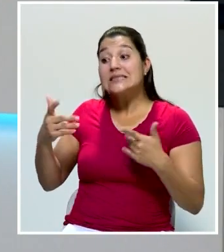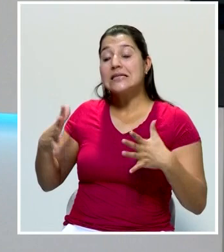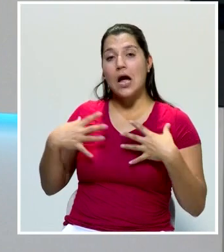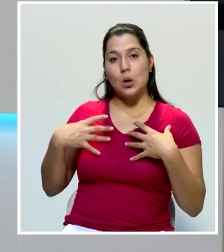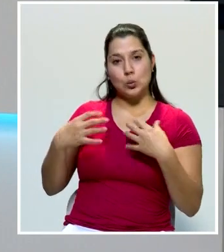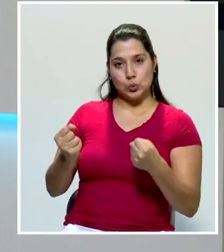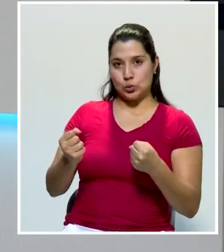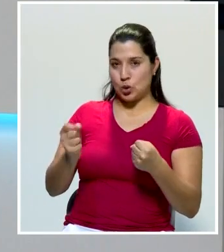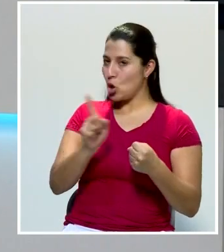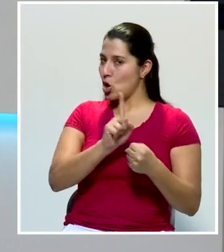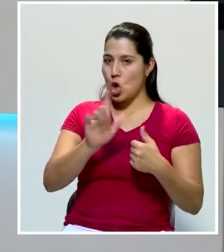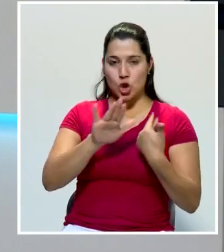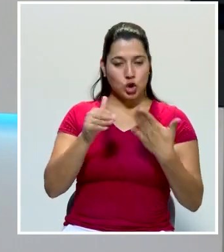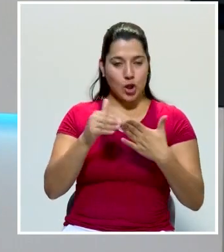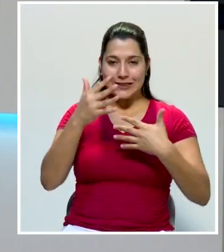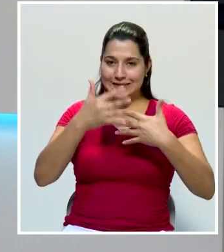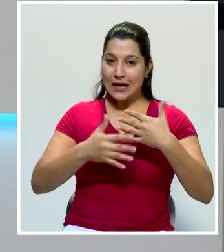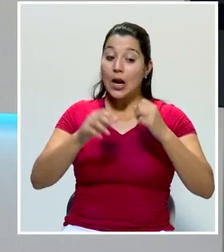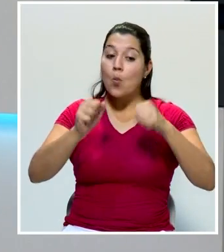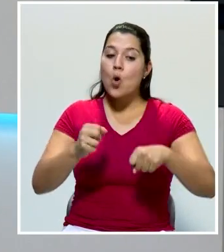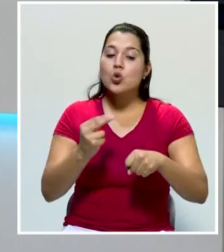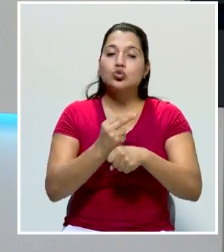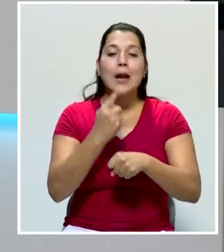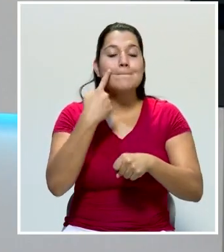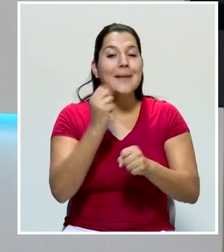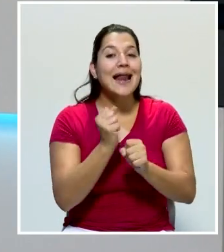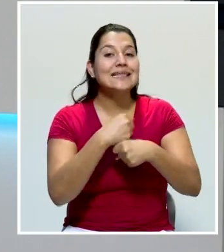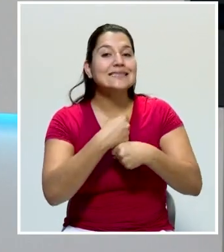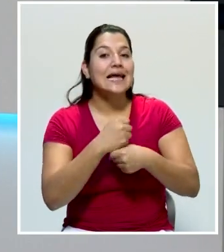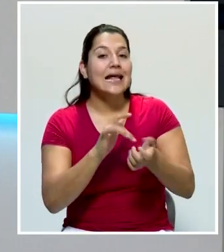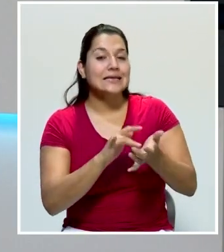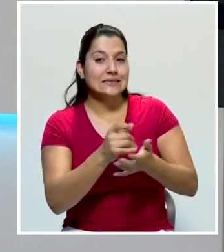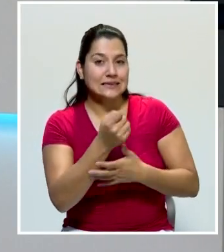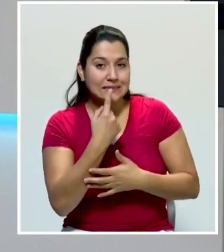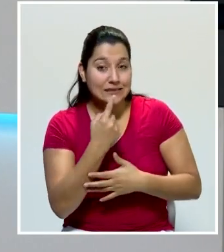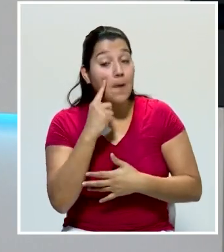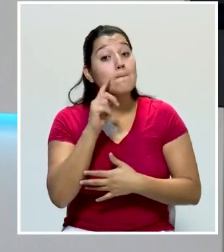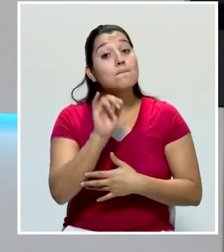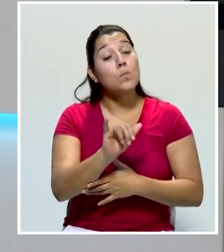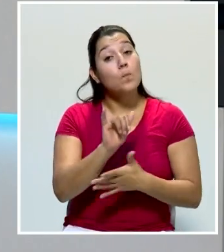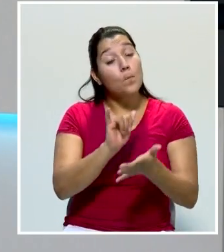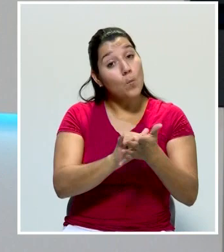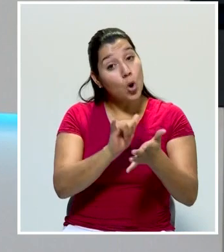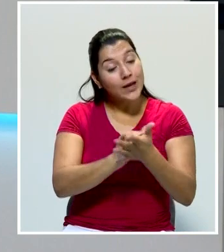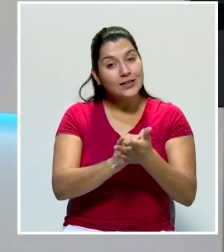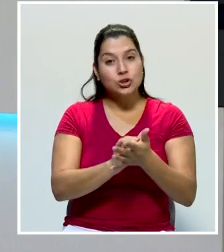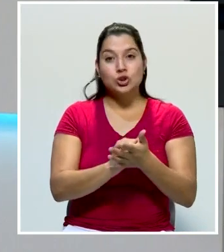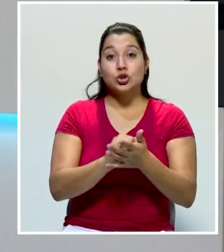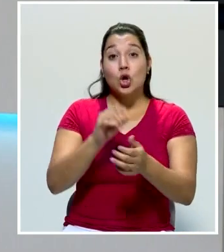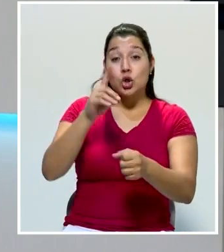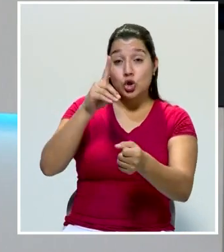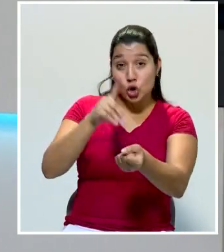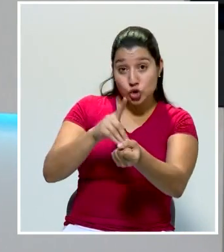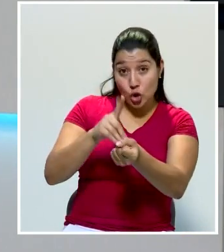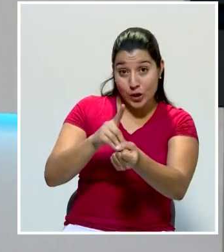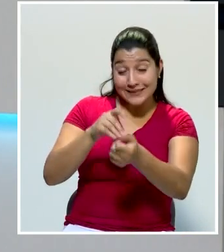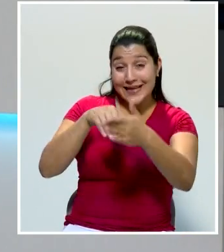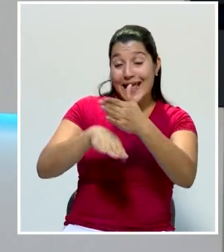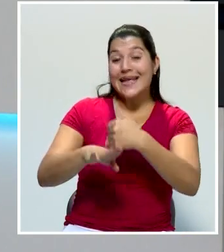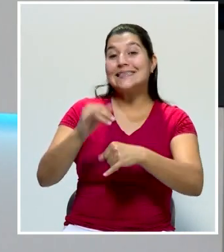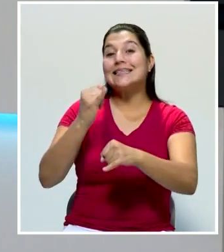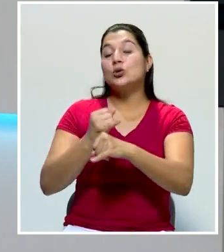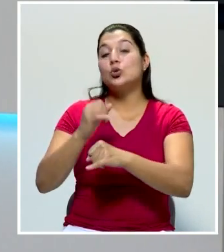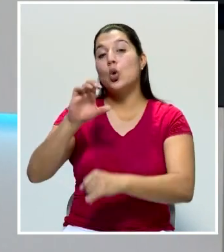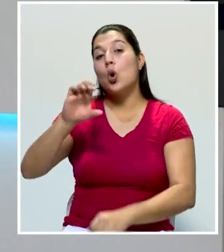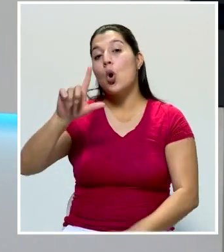ser candidata para la formulación de un fármaco. Por esta razón, especialistas del Instituto Clodomiro Picado y de la